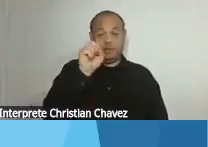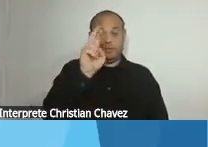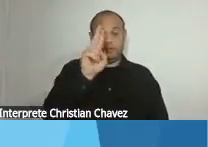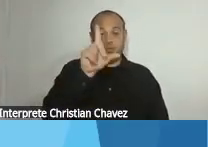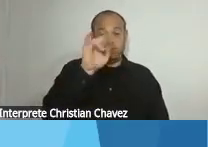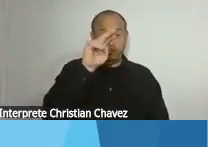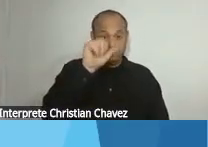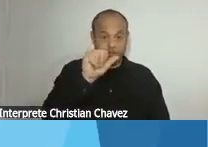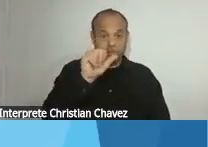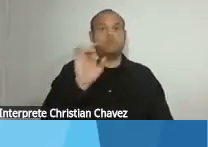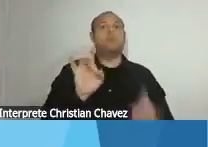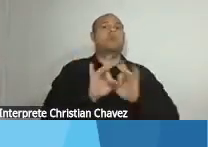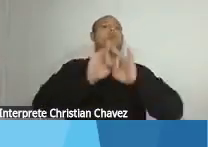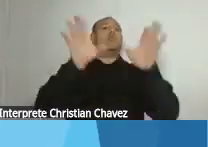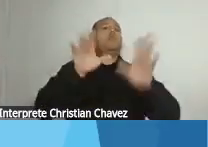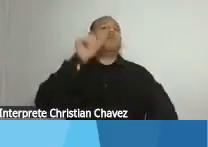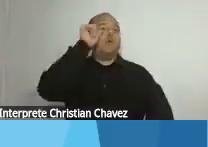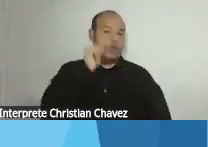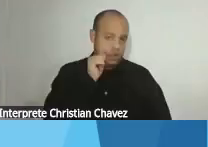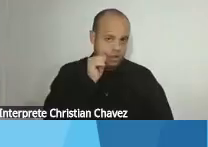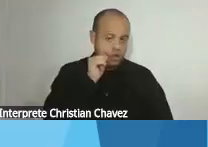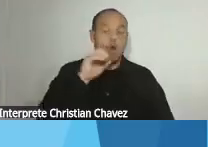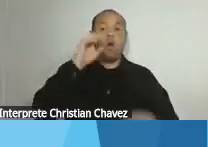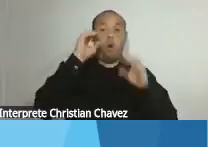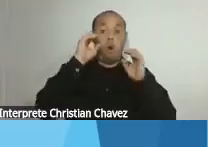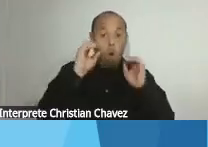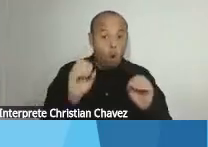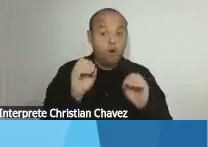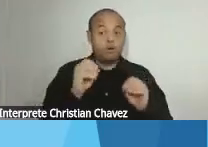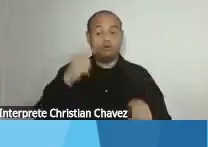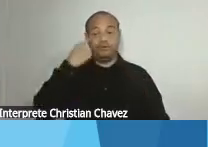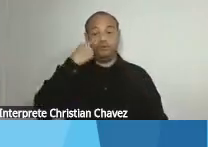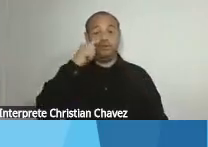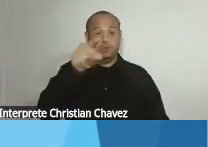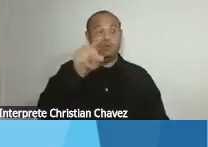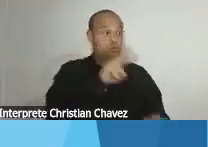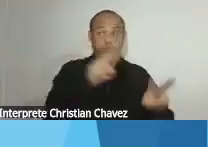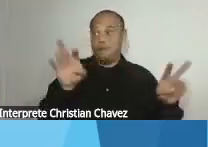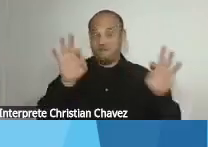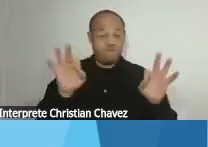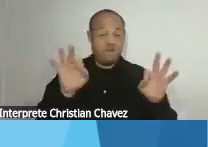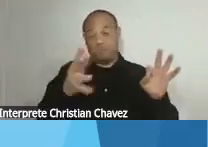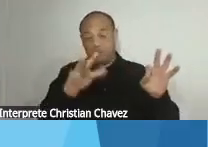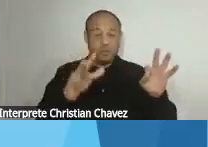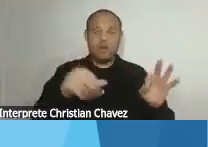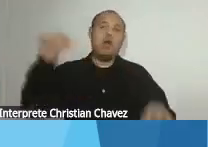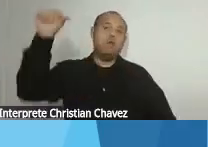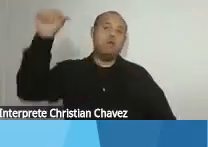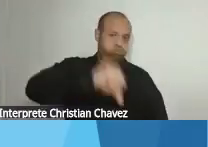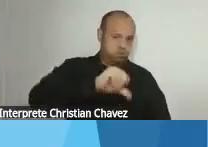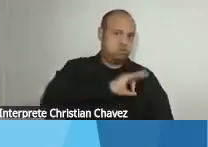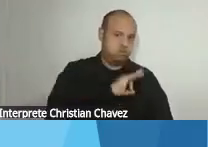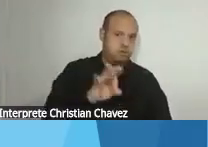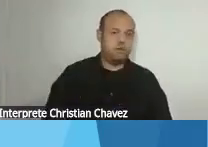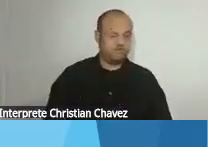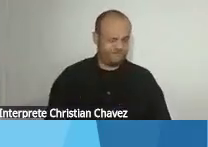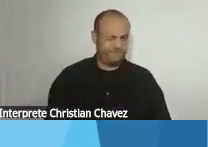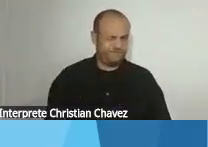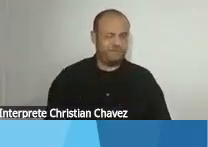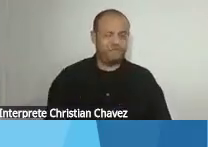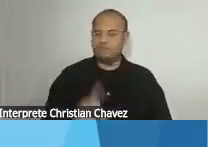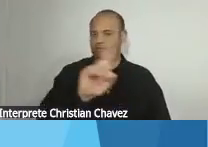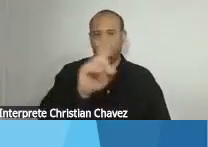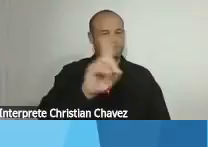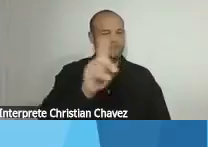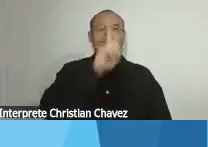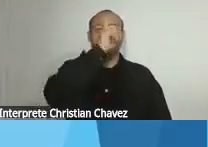también, eso es totalmente falso. Eh, de acuerdo pues a nuestra fisiología, pues nosotros tenemos insulina constantemente en